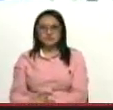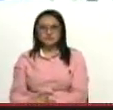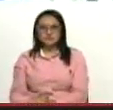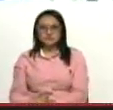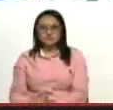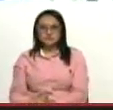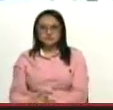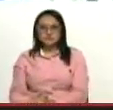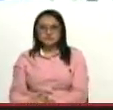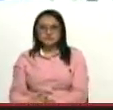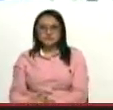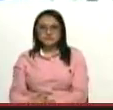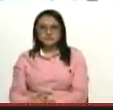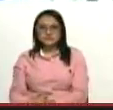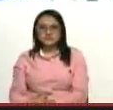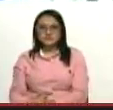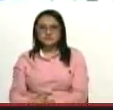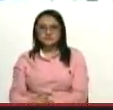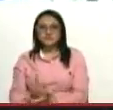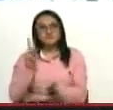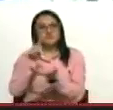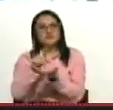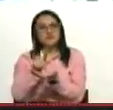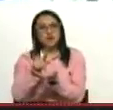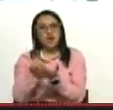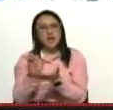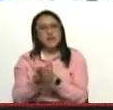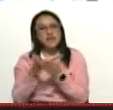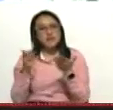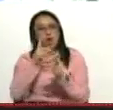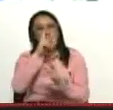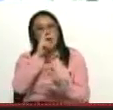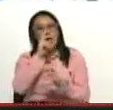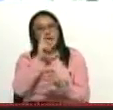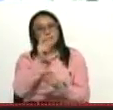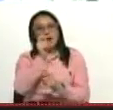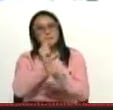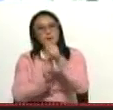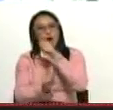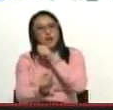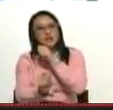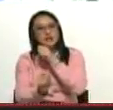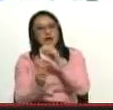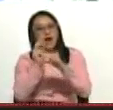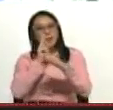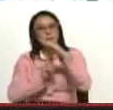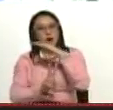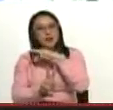la que se presentó en el libro del Apocalipsis en el Nuevo Testamento